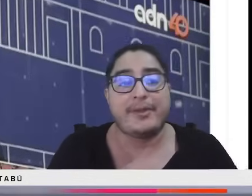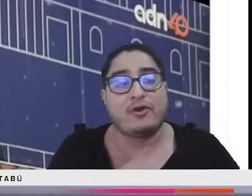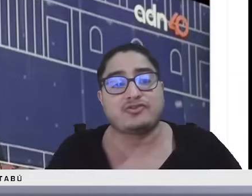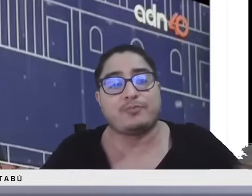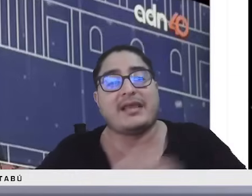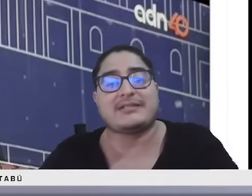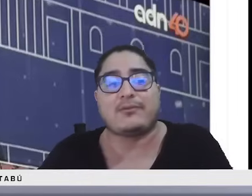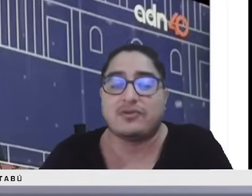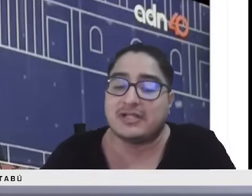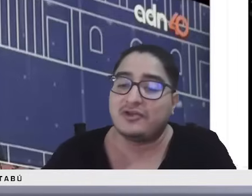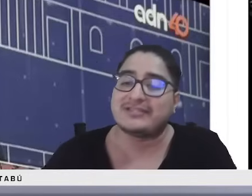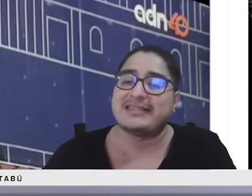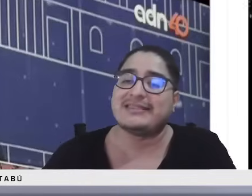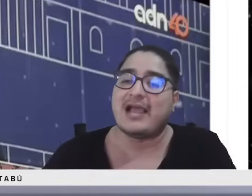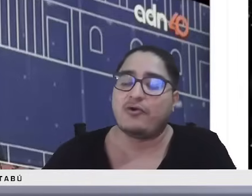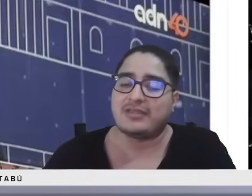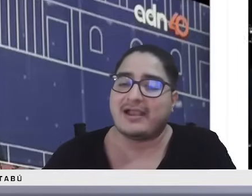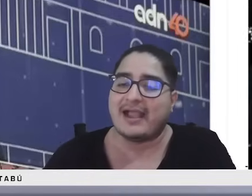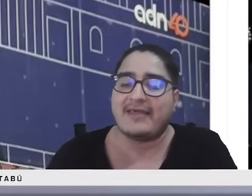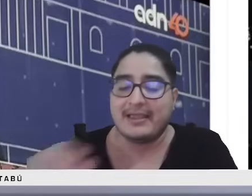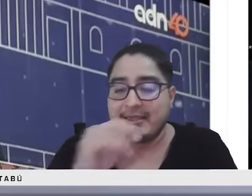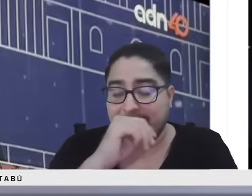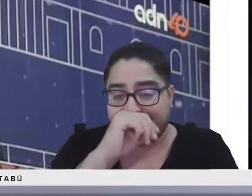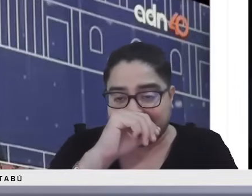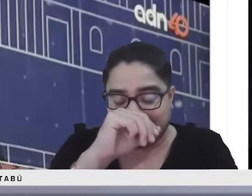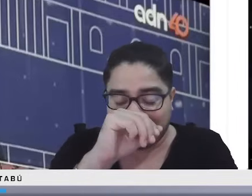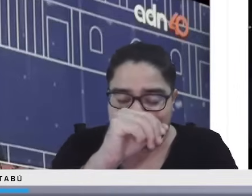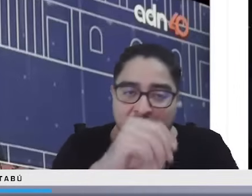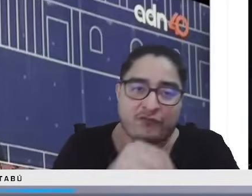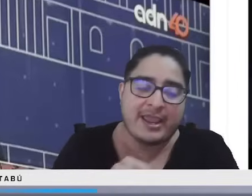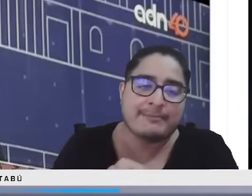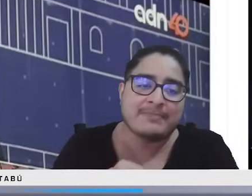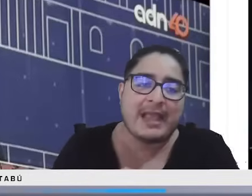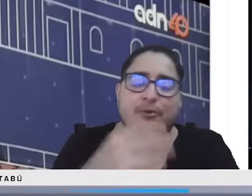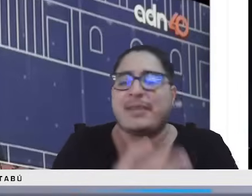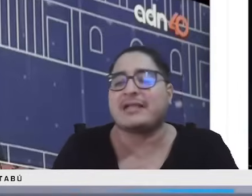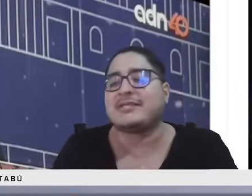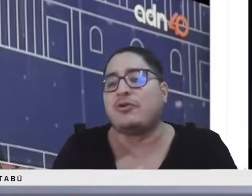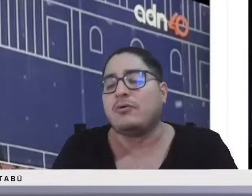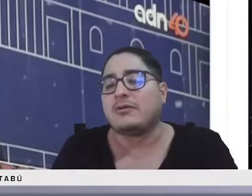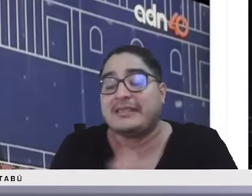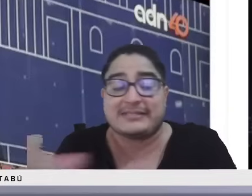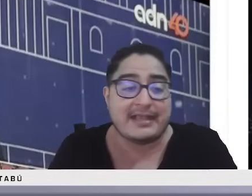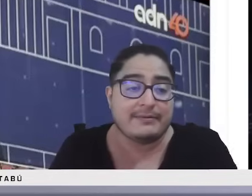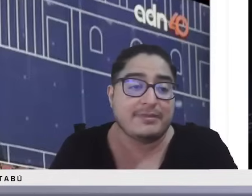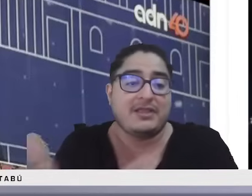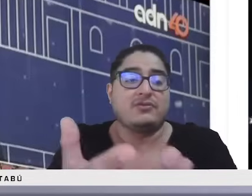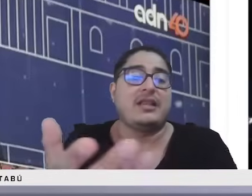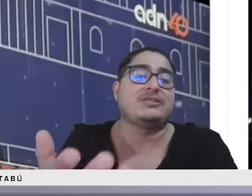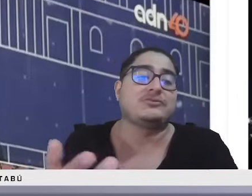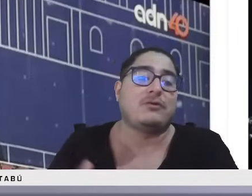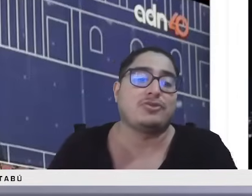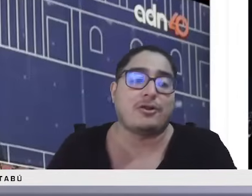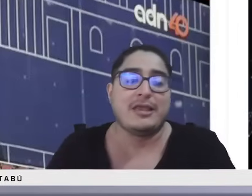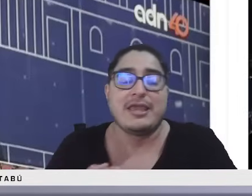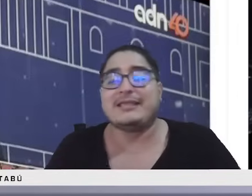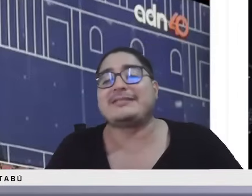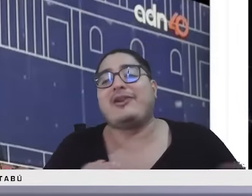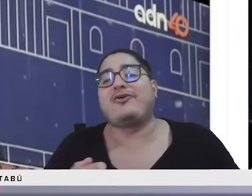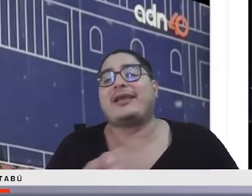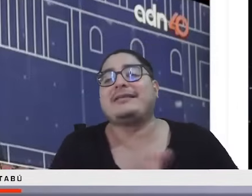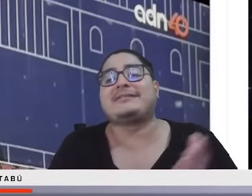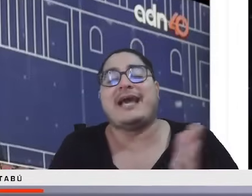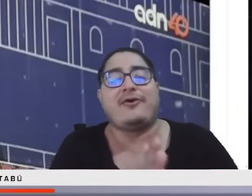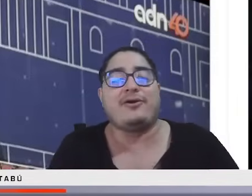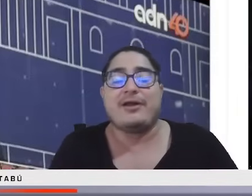inmobiliario. Pero oh sorpresa, cuando salió Santiago Tajada, y al parecer lo que hicieron fue apropiárselo. Quizá pidieron derechos de autor,